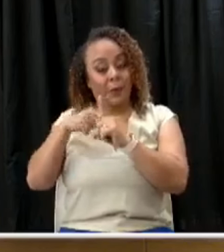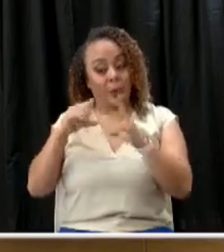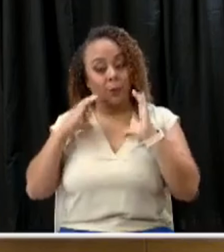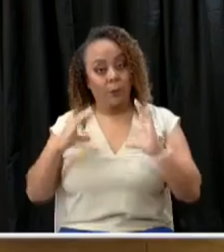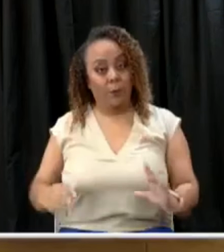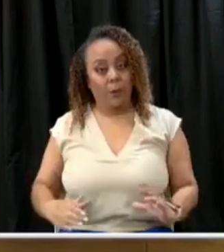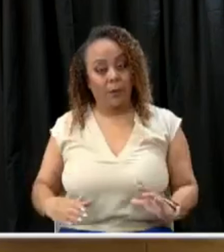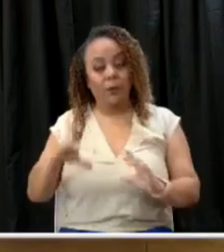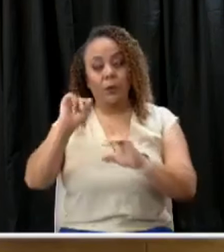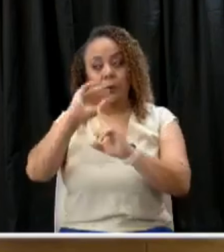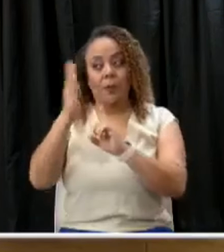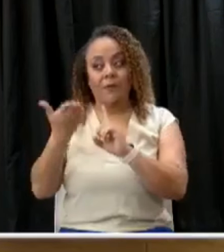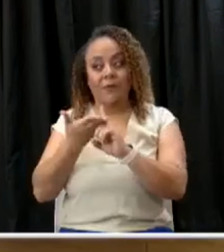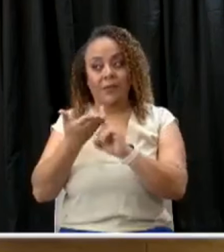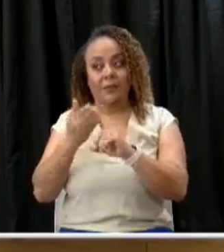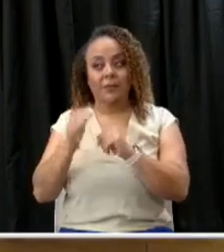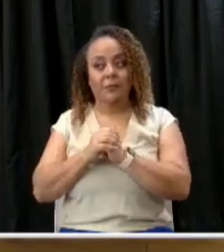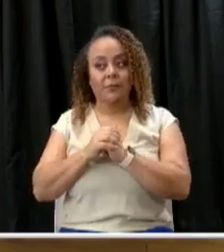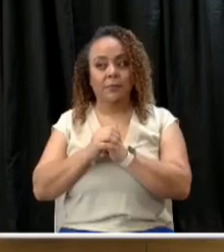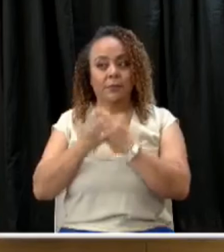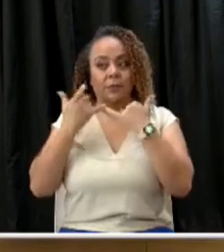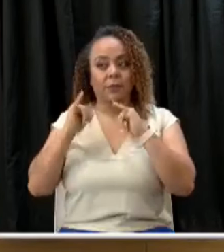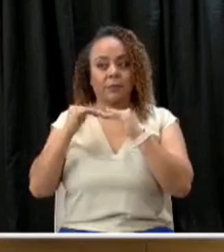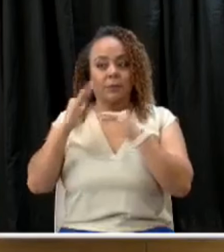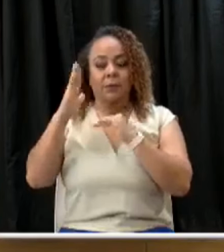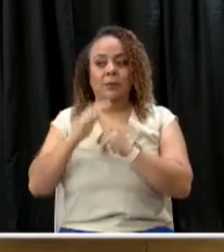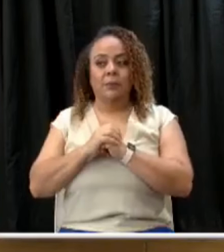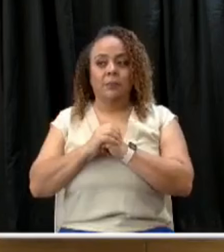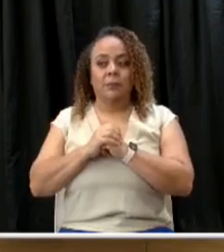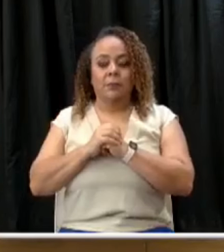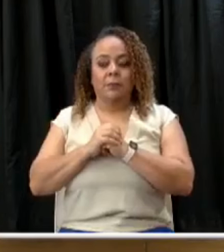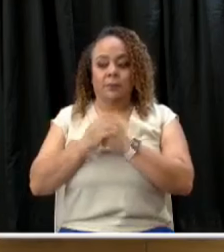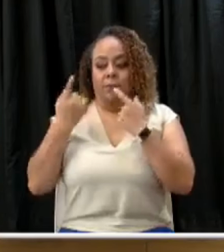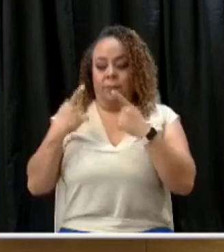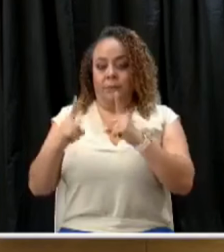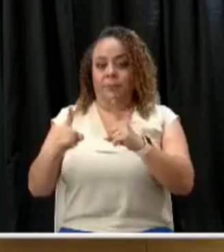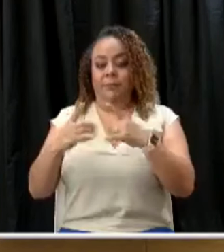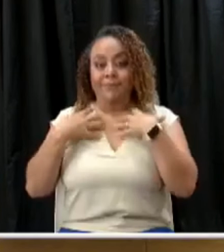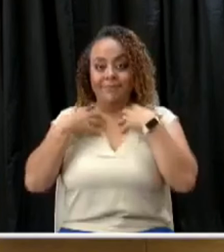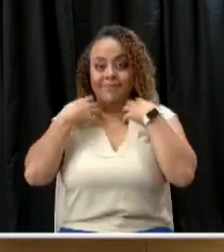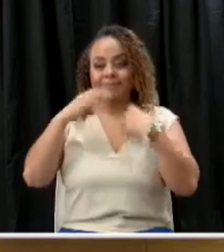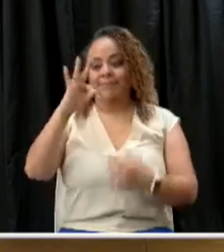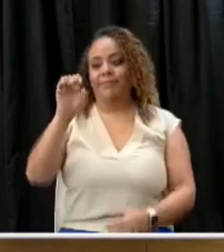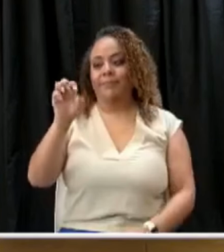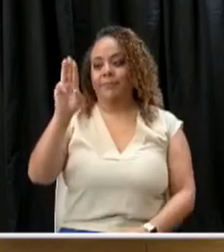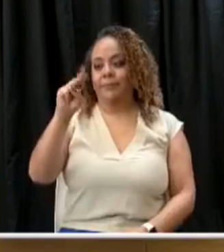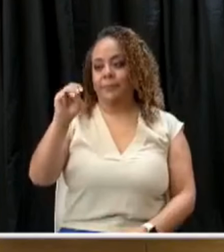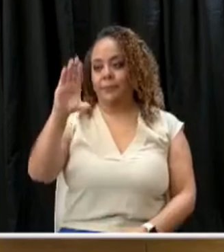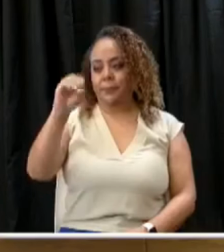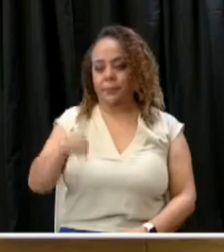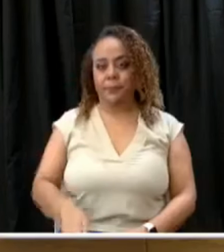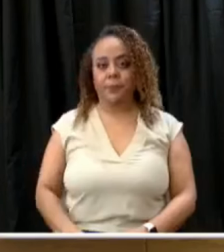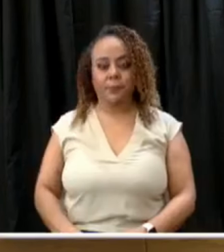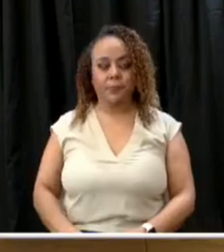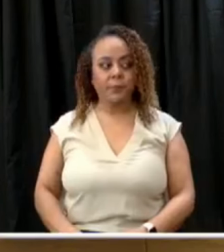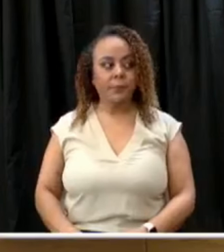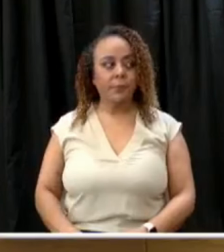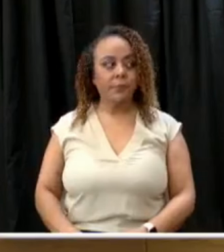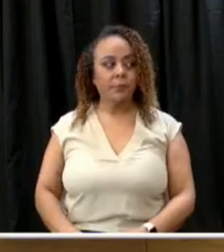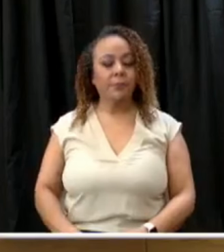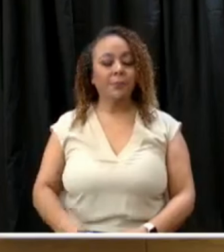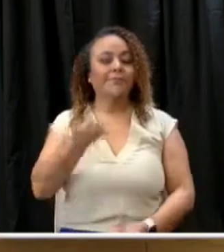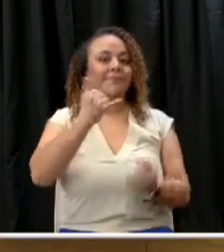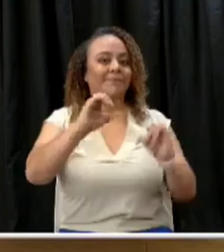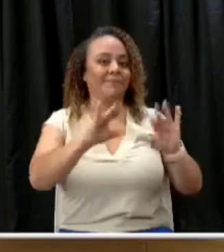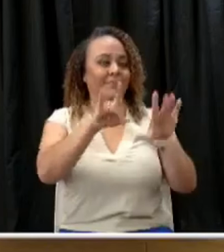corporal no afecte aún más, valga la redundancia, los efectos del estrés térmico. Exactamente. ¿Verdad? Bueno, mira, en esta